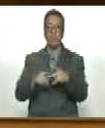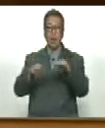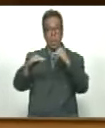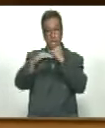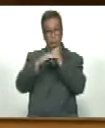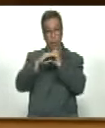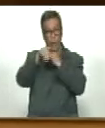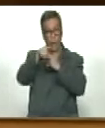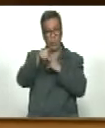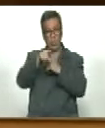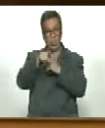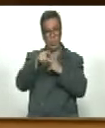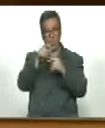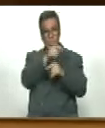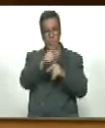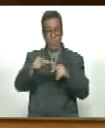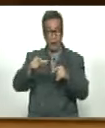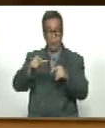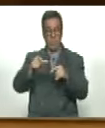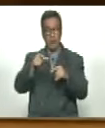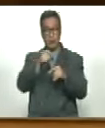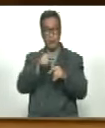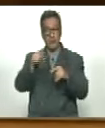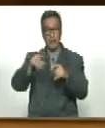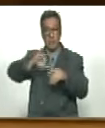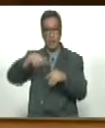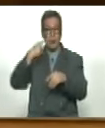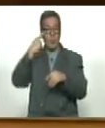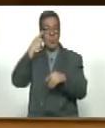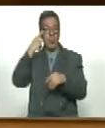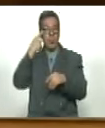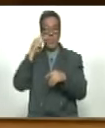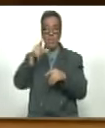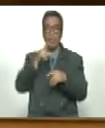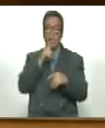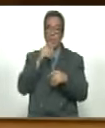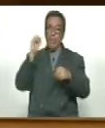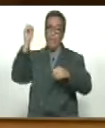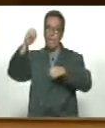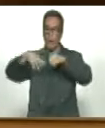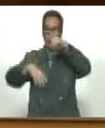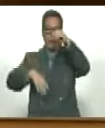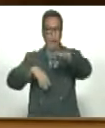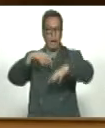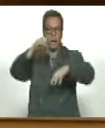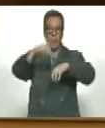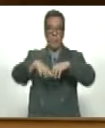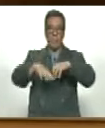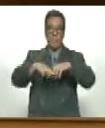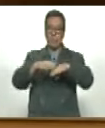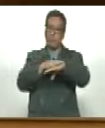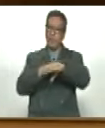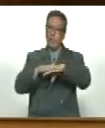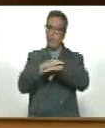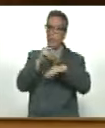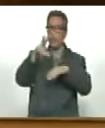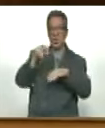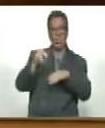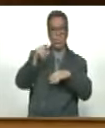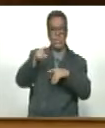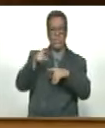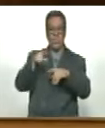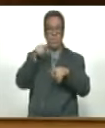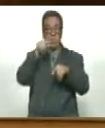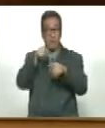Igual, contra población civil. O los indiscriminados bombardeos, no, perdón, no son indiscriminados,